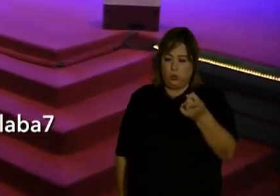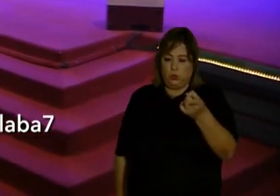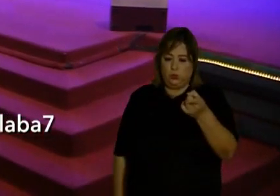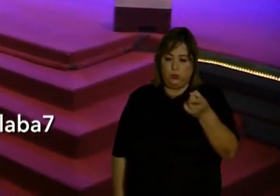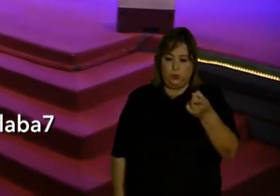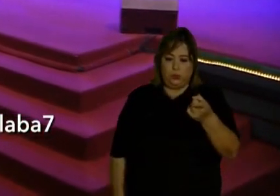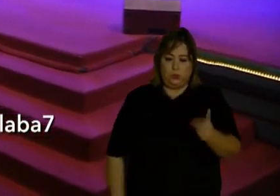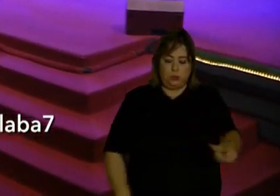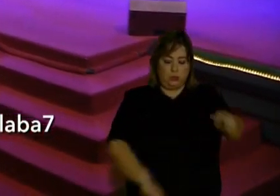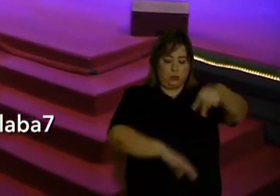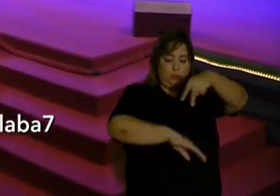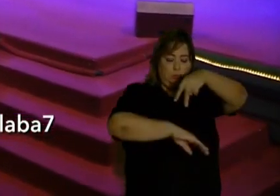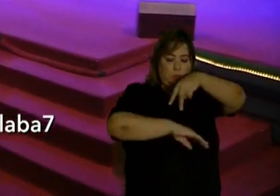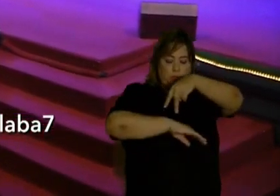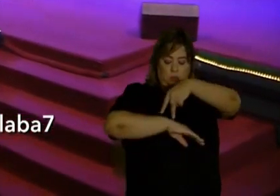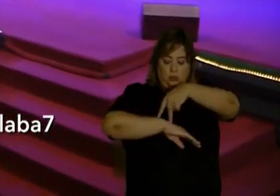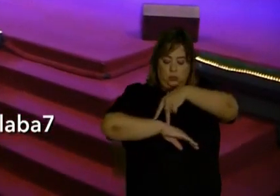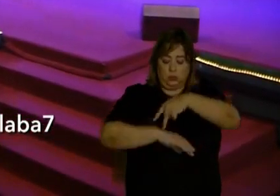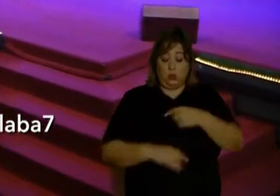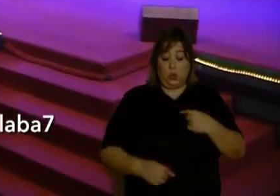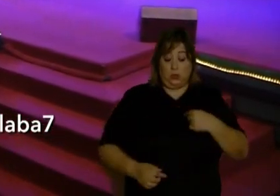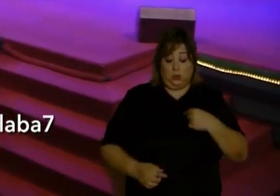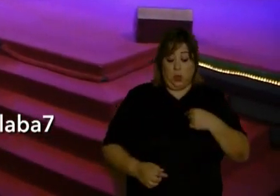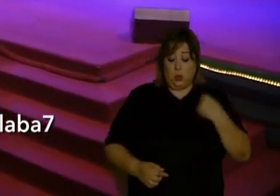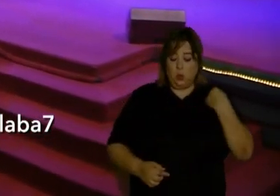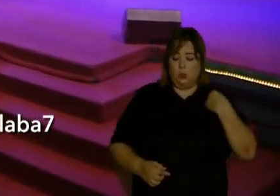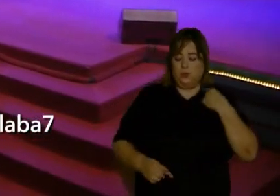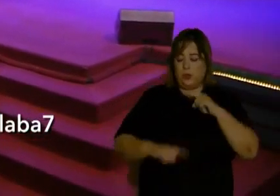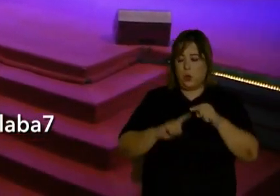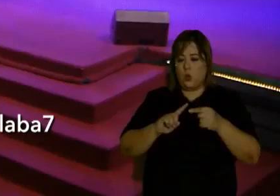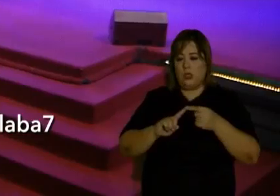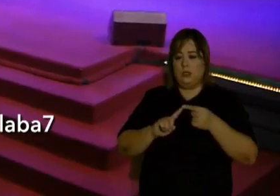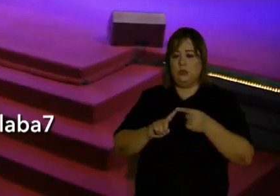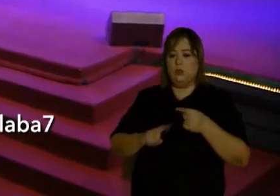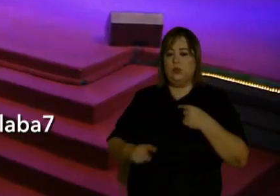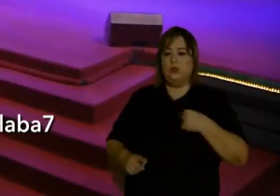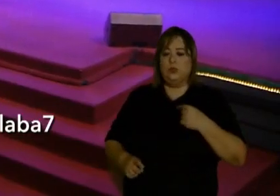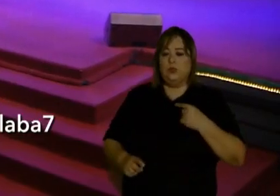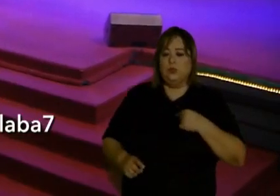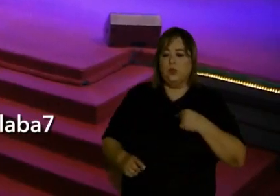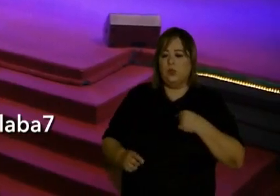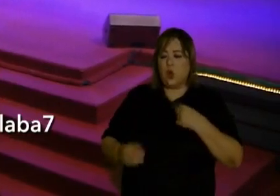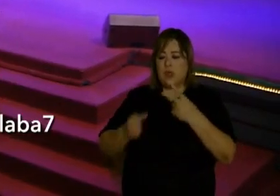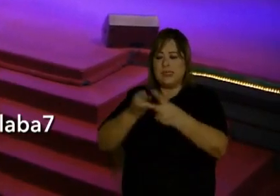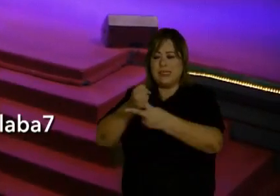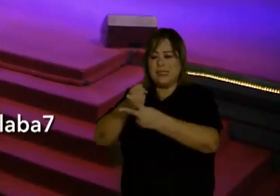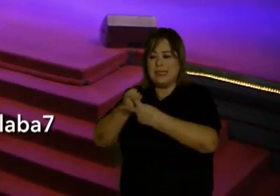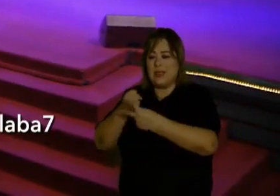separa lo que usted le toca separar, usted tiene que tener expectativas sobre eso.